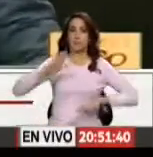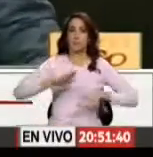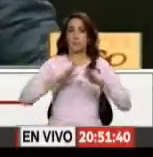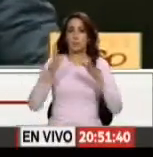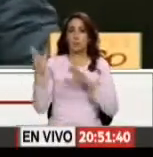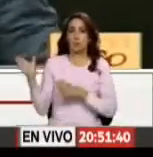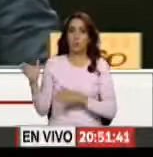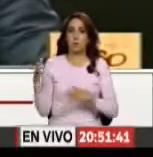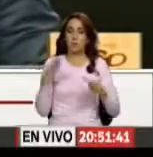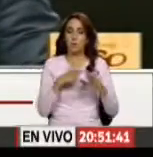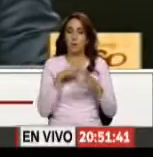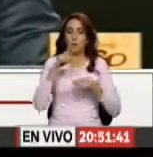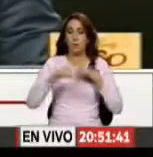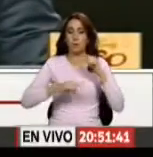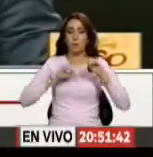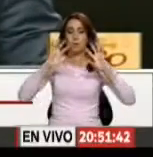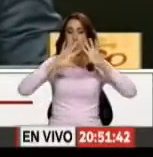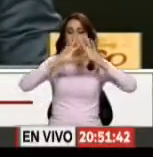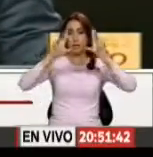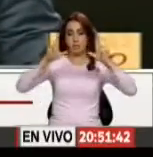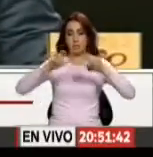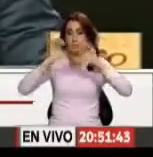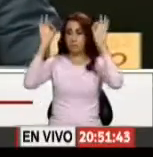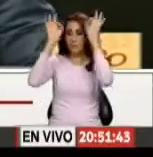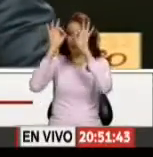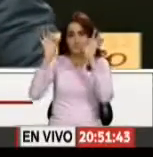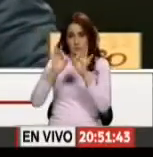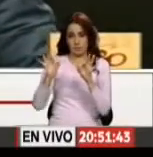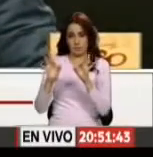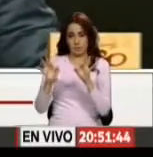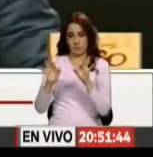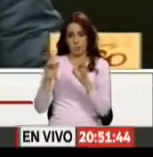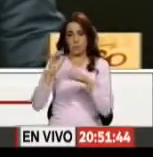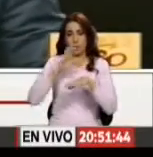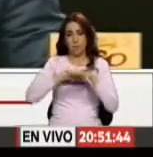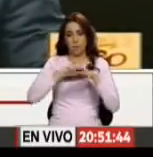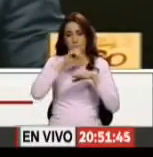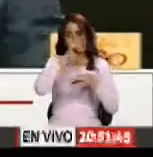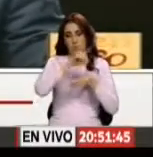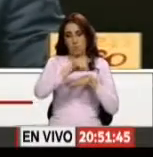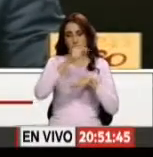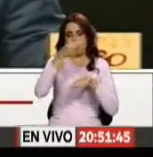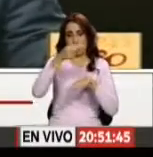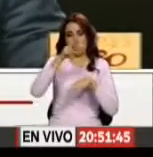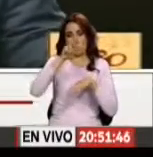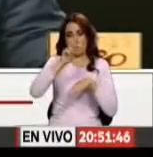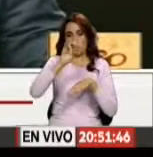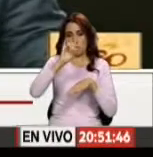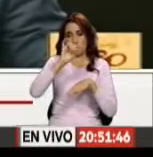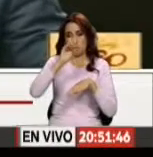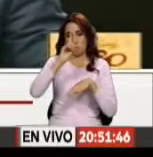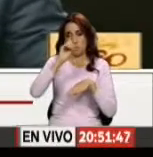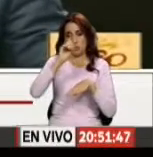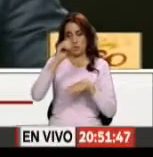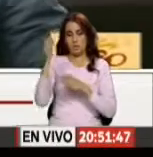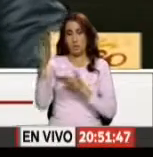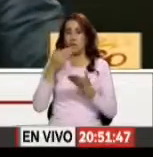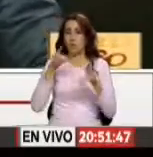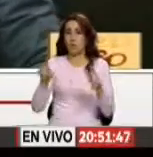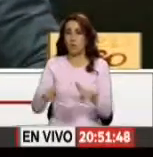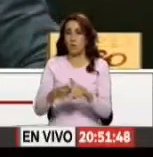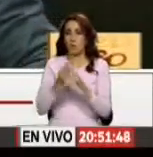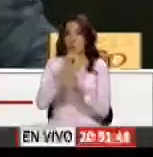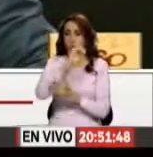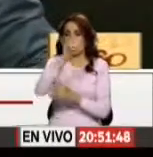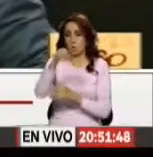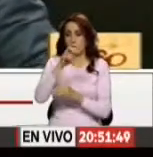en el sabotaje realizado al sistema eléctrico nacional ocurrido esto a partir del día